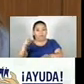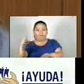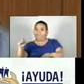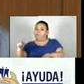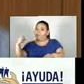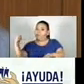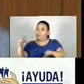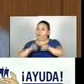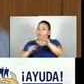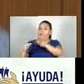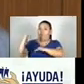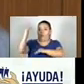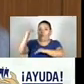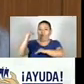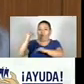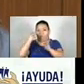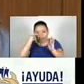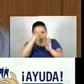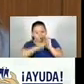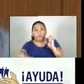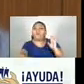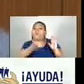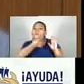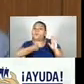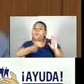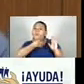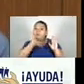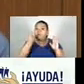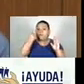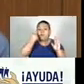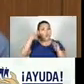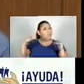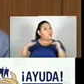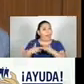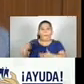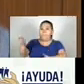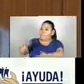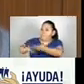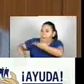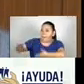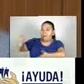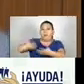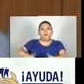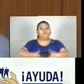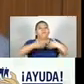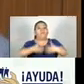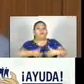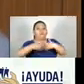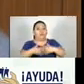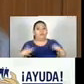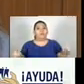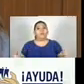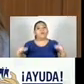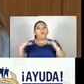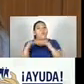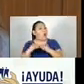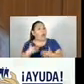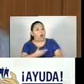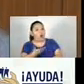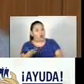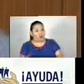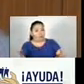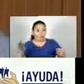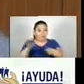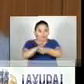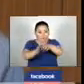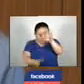Y podemos visualizar que tanto crecen las exportaciones industriales, crecen las exportaciones